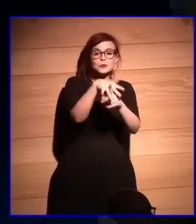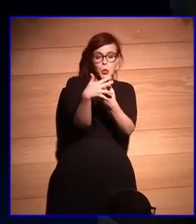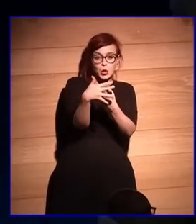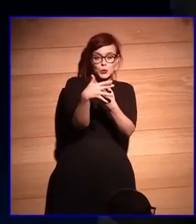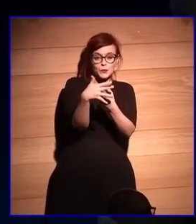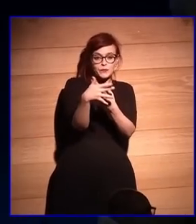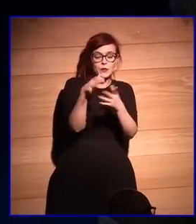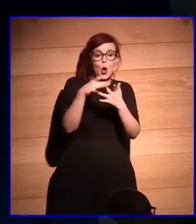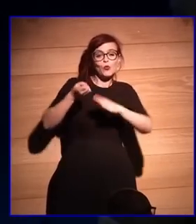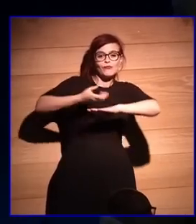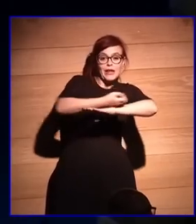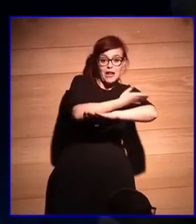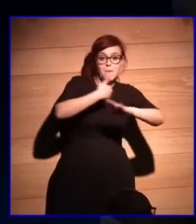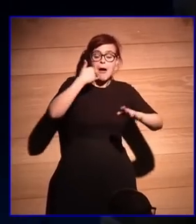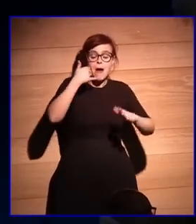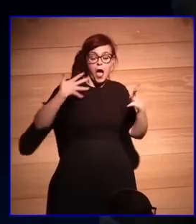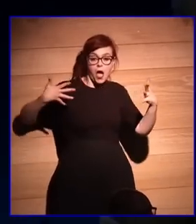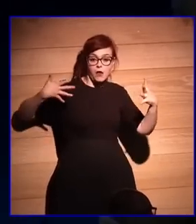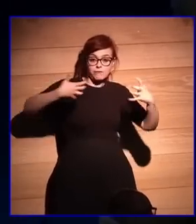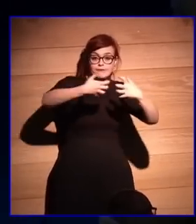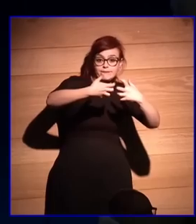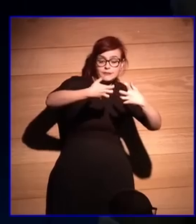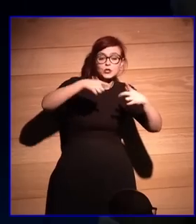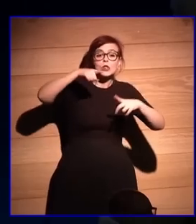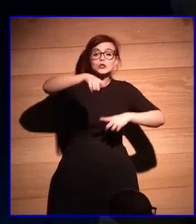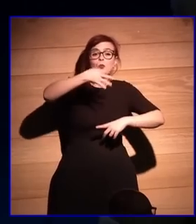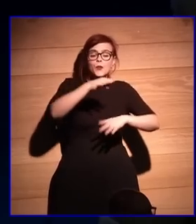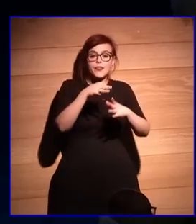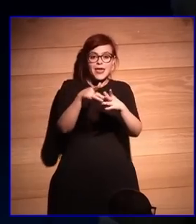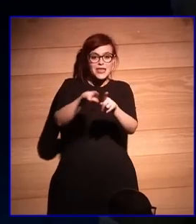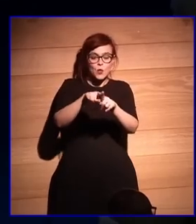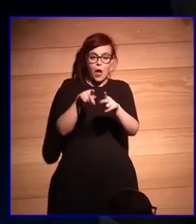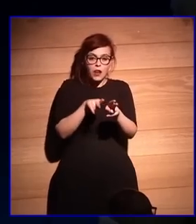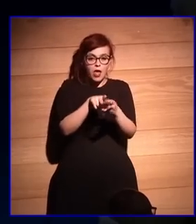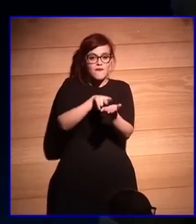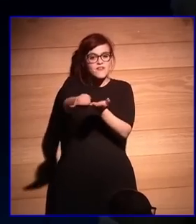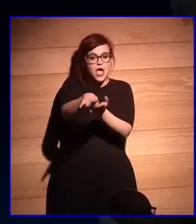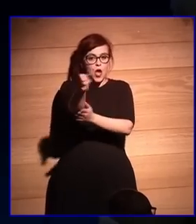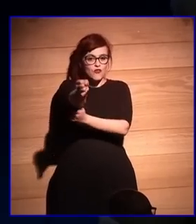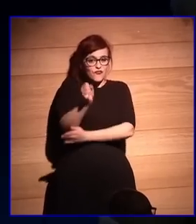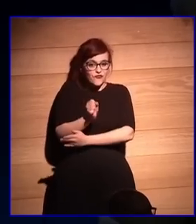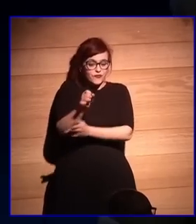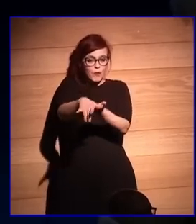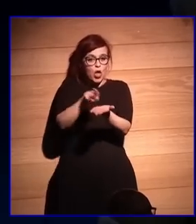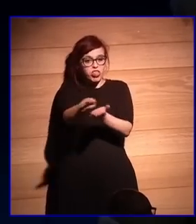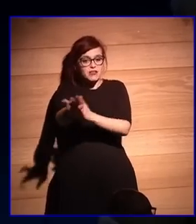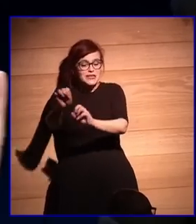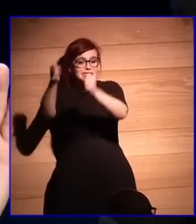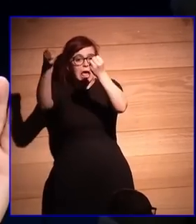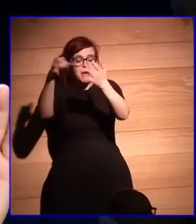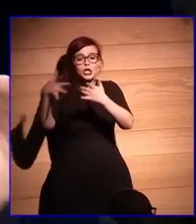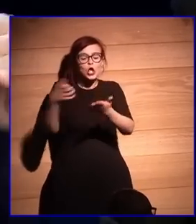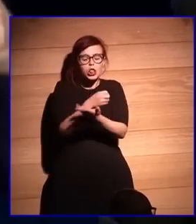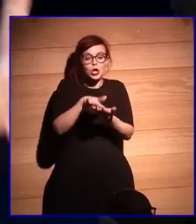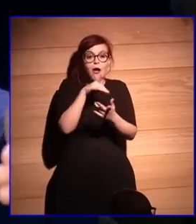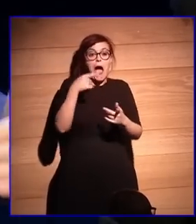situación que, por ejemplo, era un tren que se iba a estrellar, ¿vale? Entonces tú podías cambiarle las agujas a las agujas del tren y entonces se salvaban. Todo el mundo lo